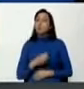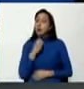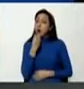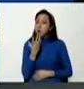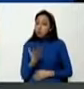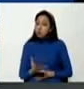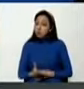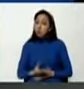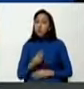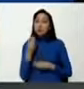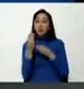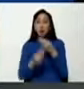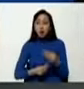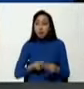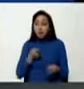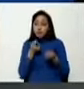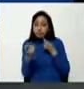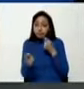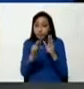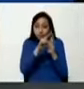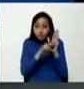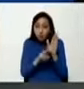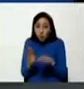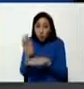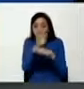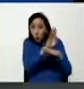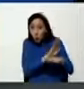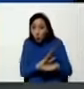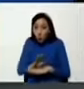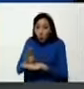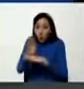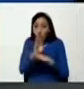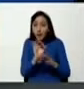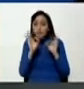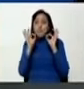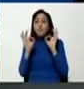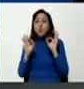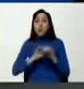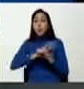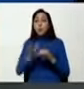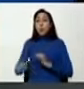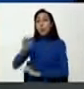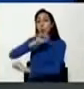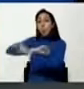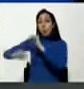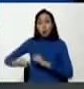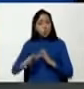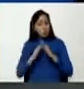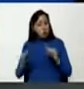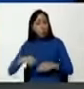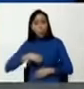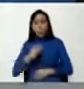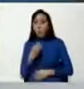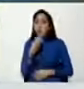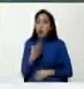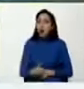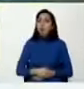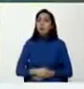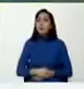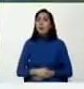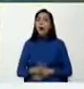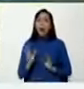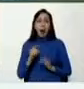buenas. Con medidas de bioseguridad. Por las buenas, todo es posible. Por las